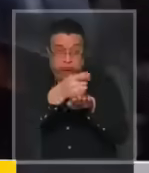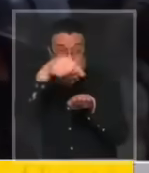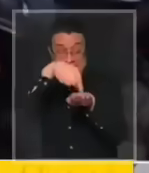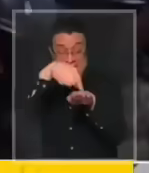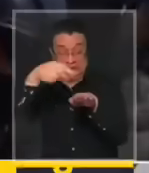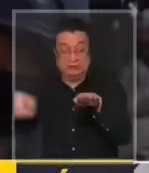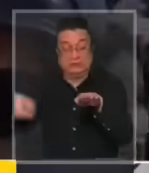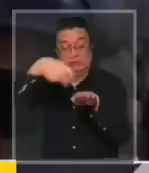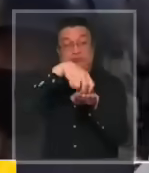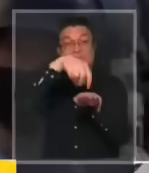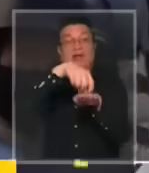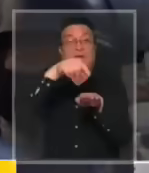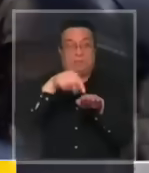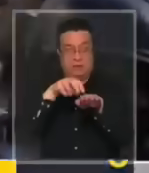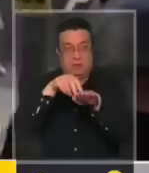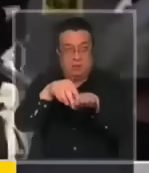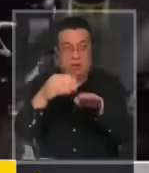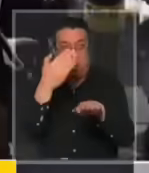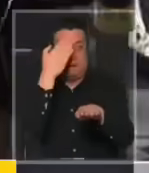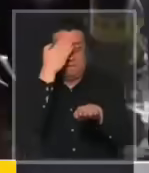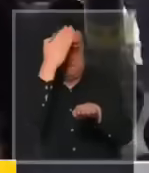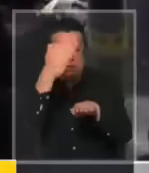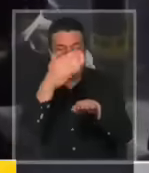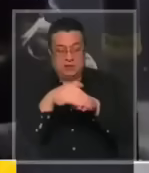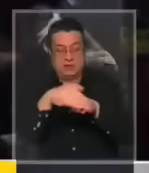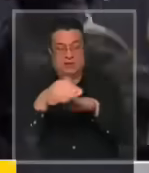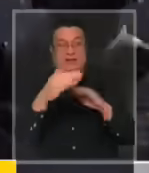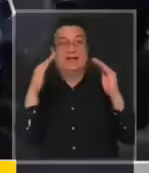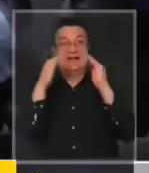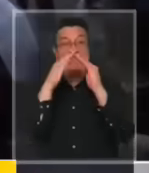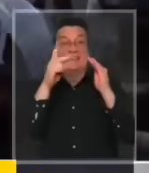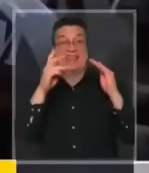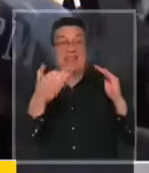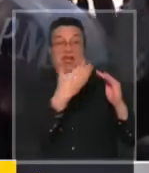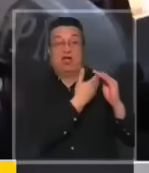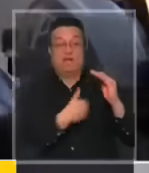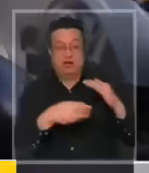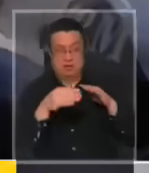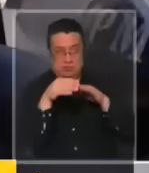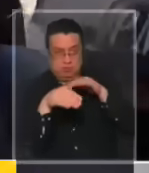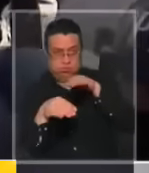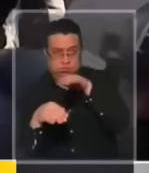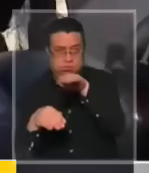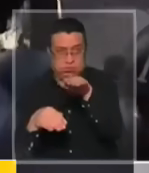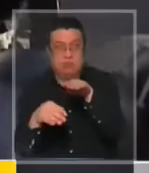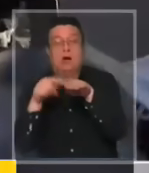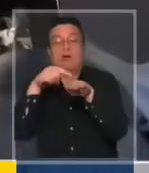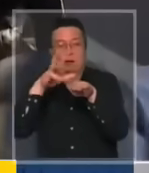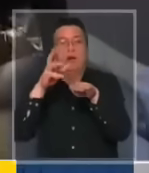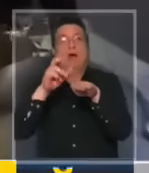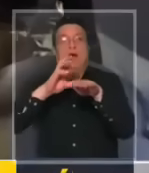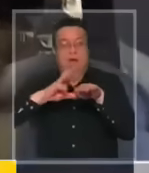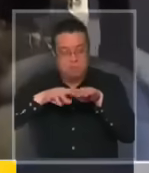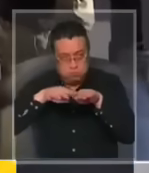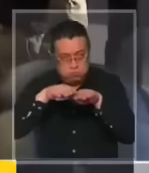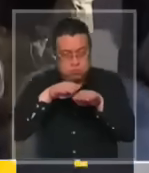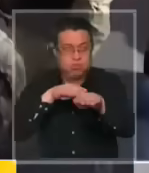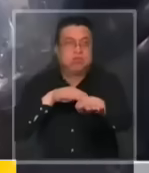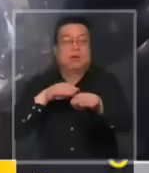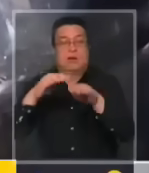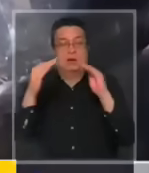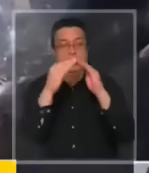de la puerta principal de Palacio de Gobierno, de Palacio Quemado, e ingresa con la tanqueta hasta el lugar,